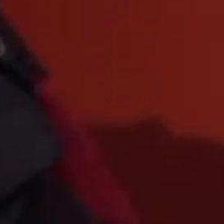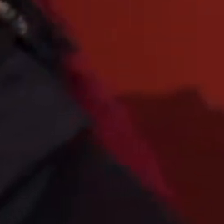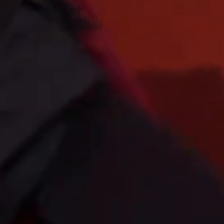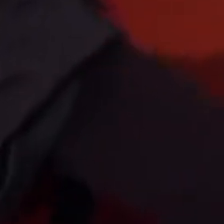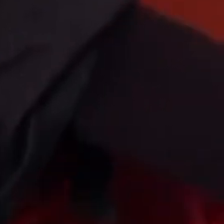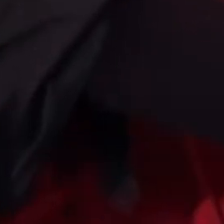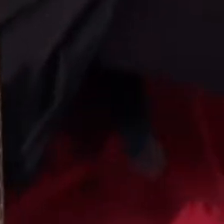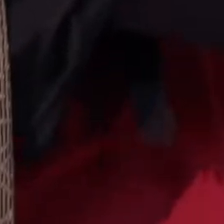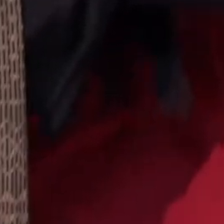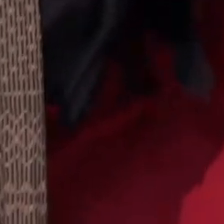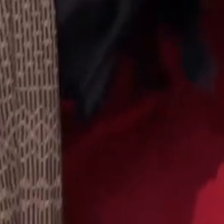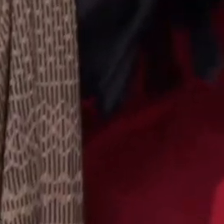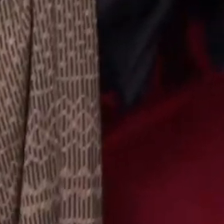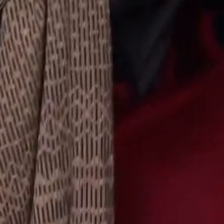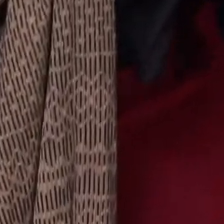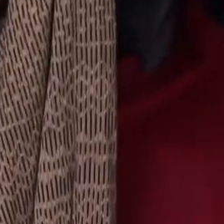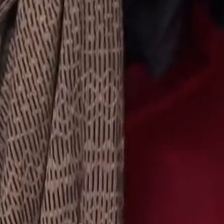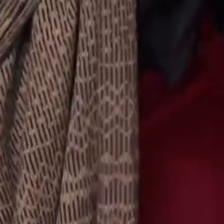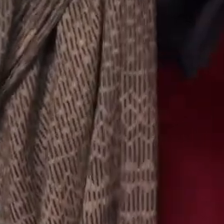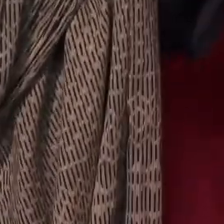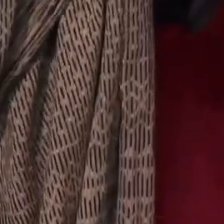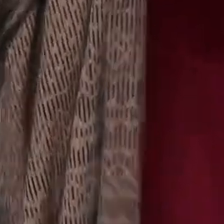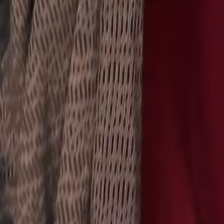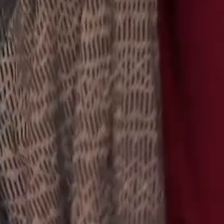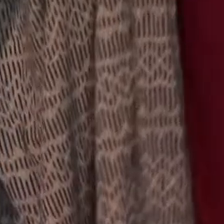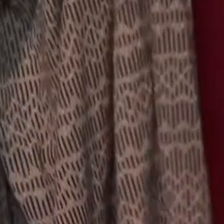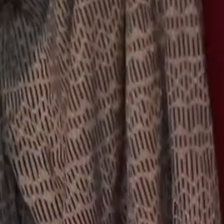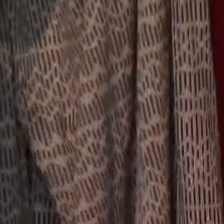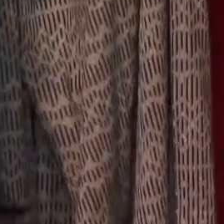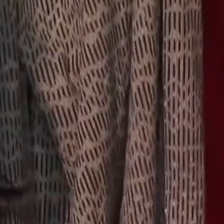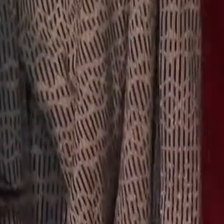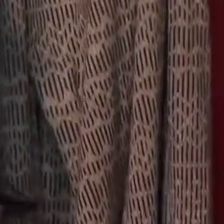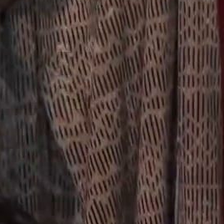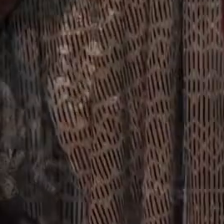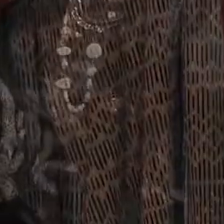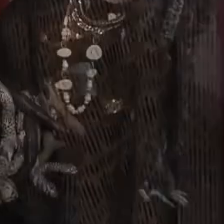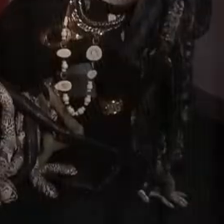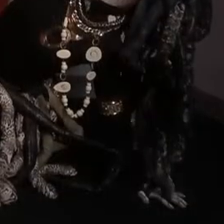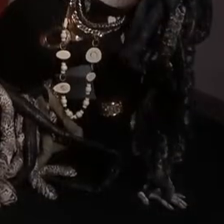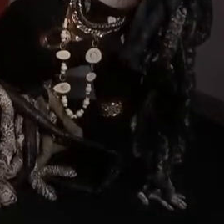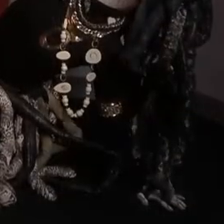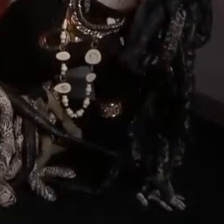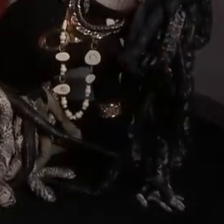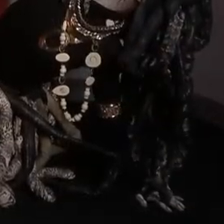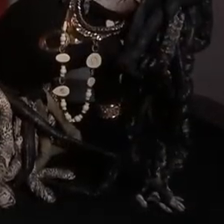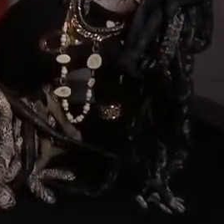es el sueño del fuego.